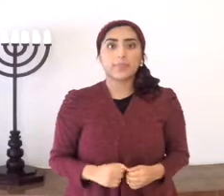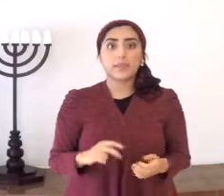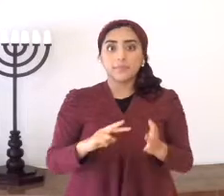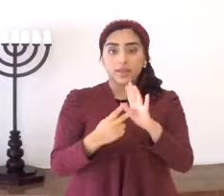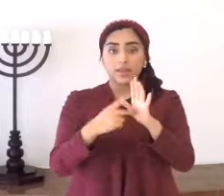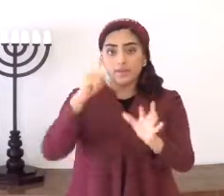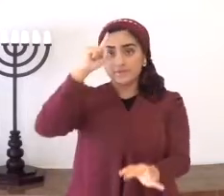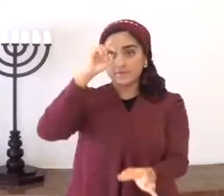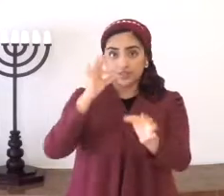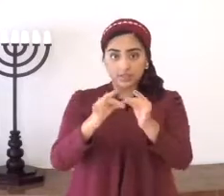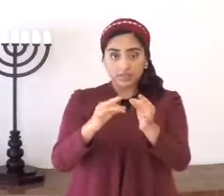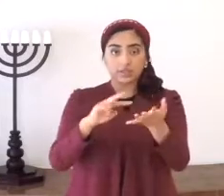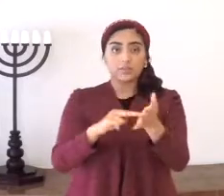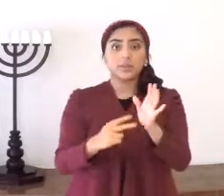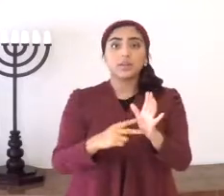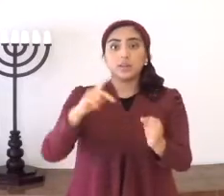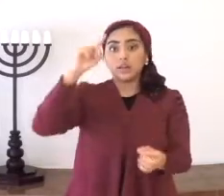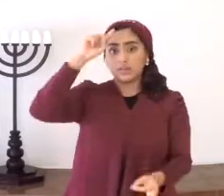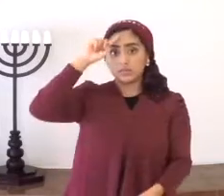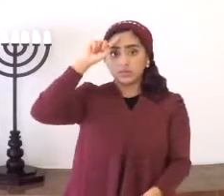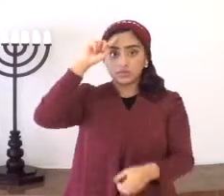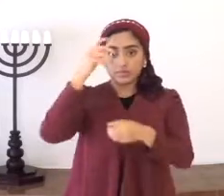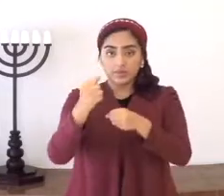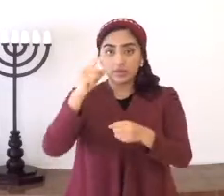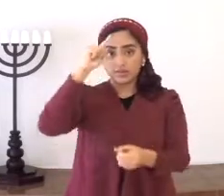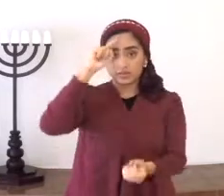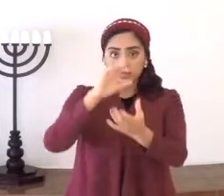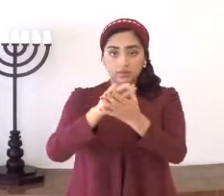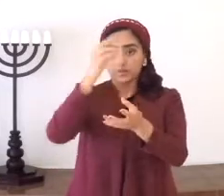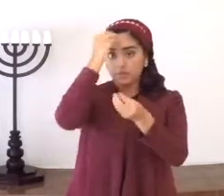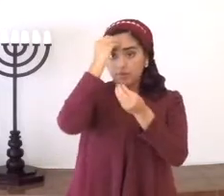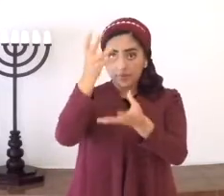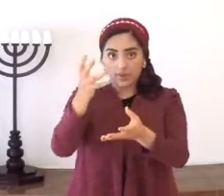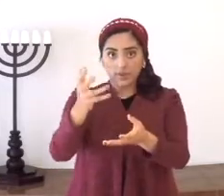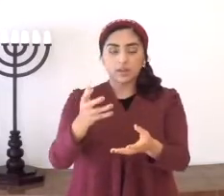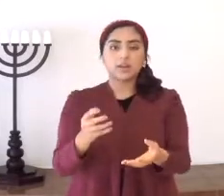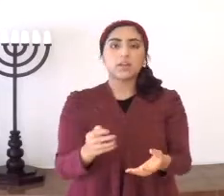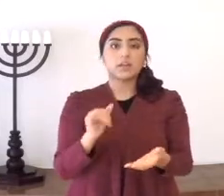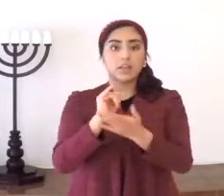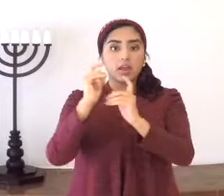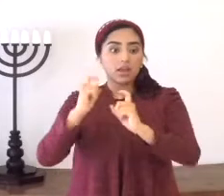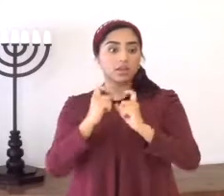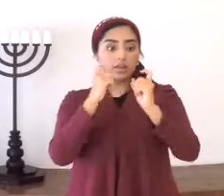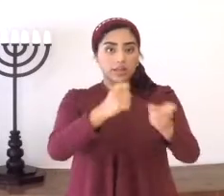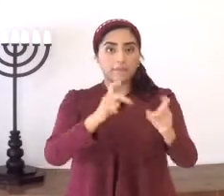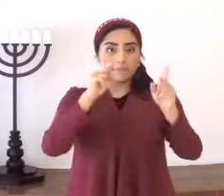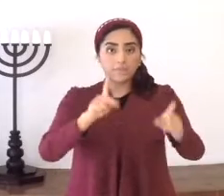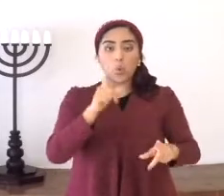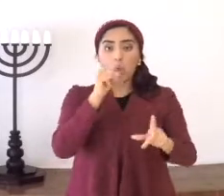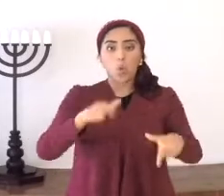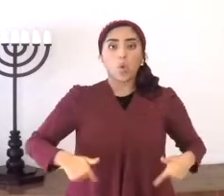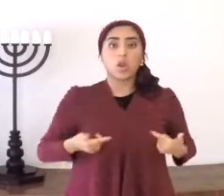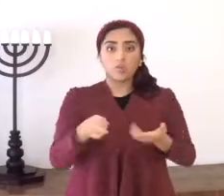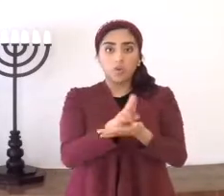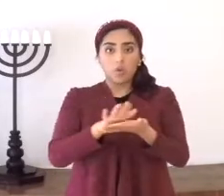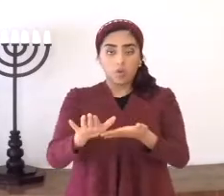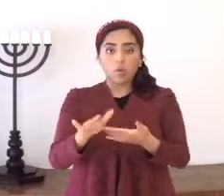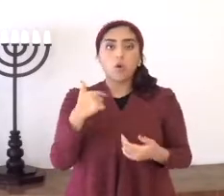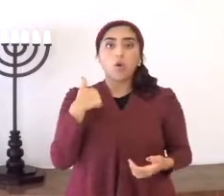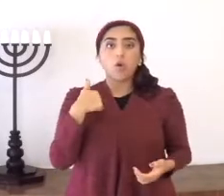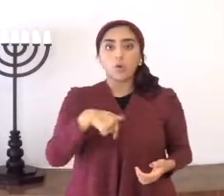Entonces, la fe, que es creer, confiar y obedecer, en Munaj en hebreo, que algún día fue dada a los